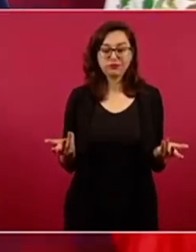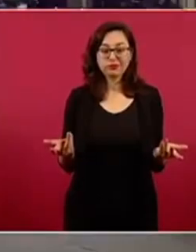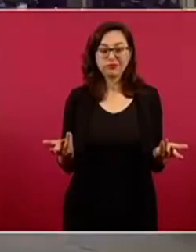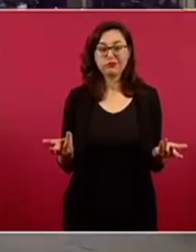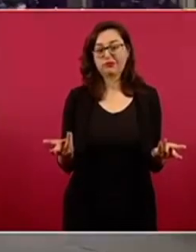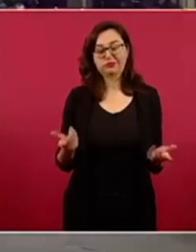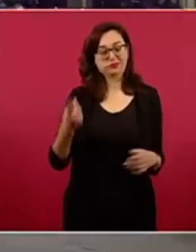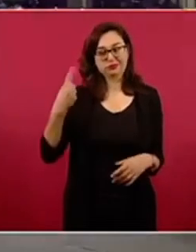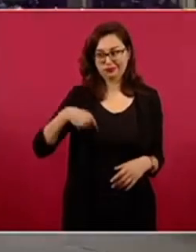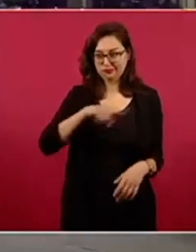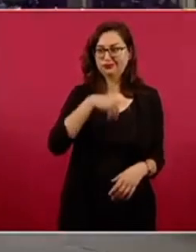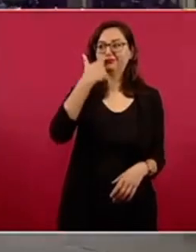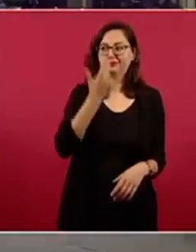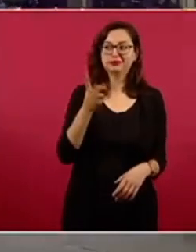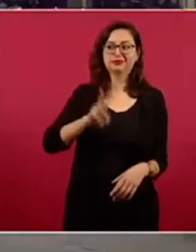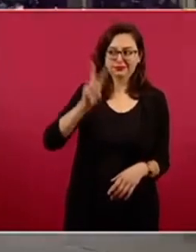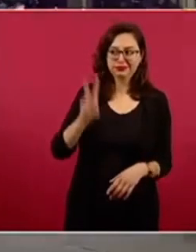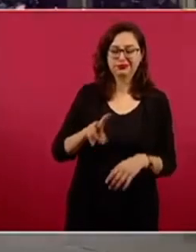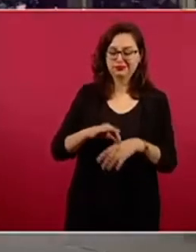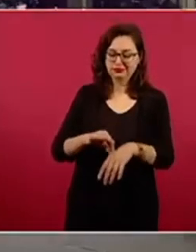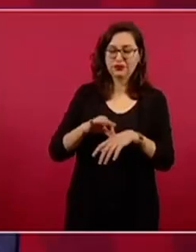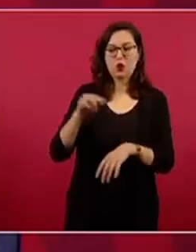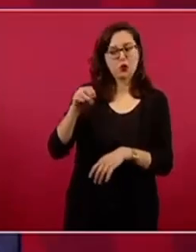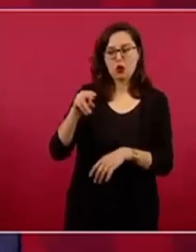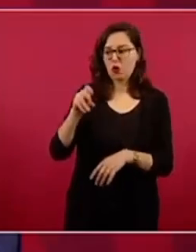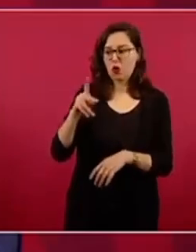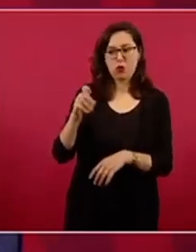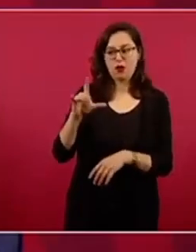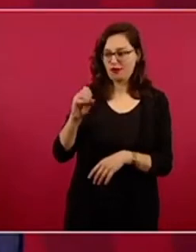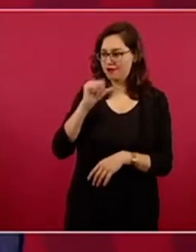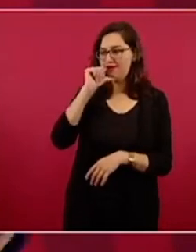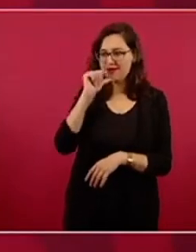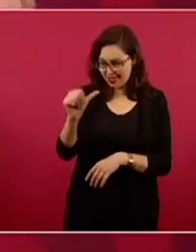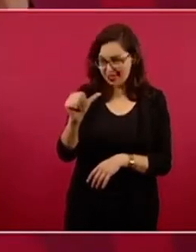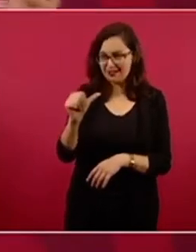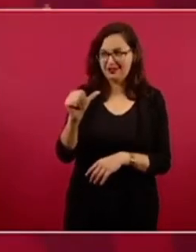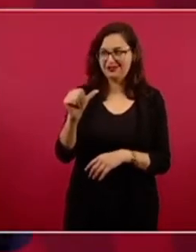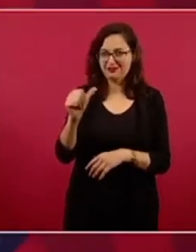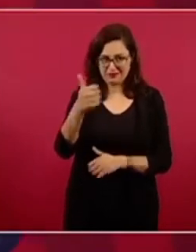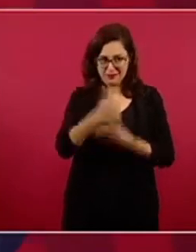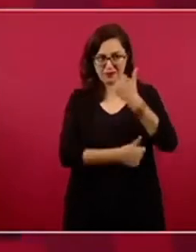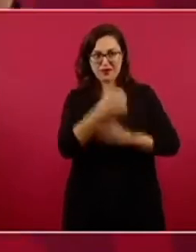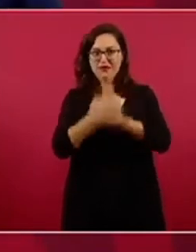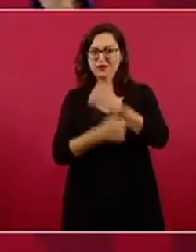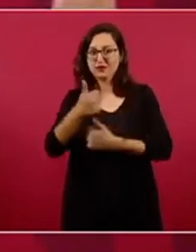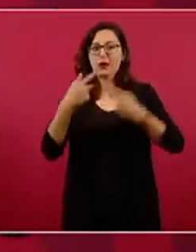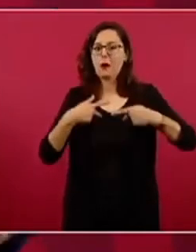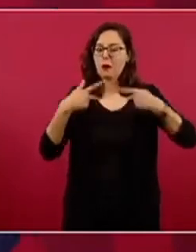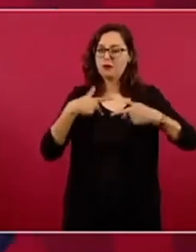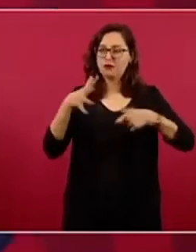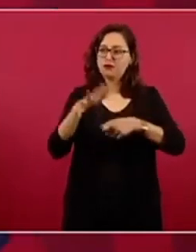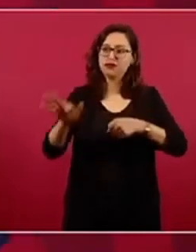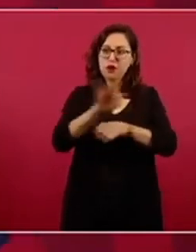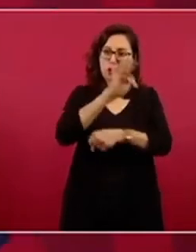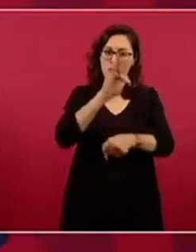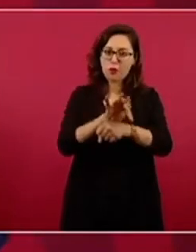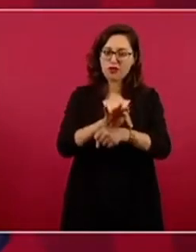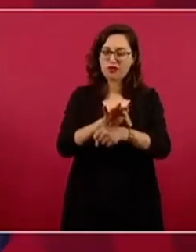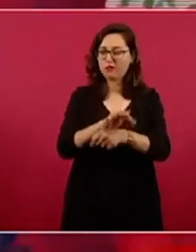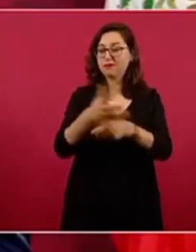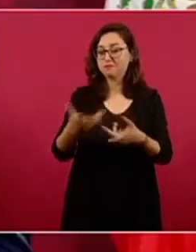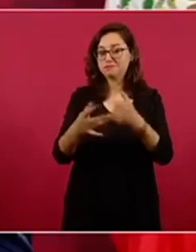estamos buscando pues que en efecto no haya monopolios y proteger a la gente y darle el servicio a